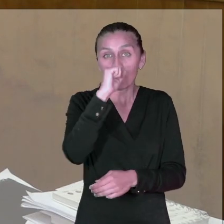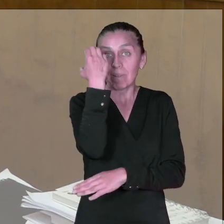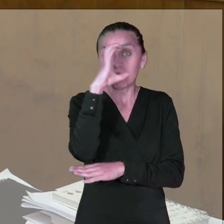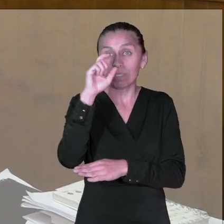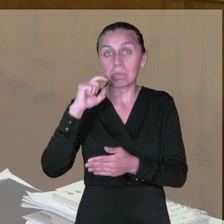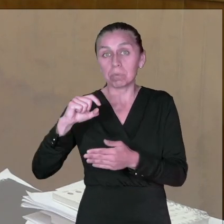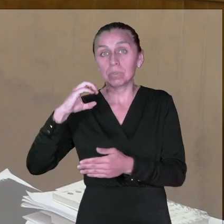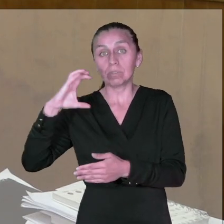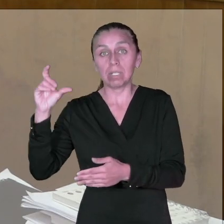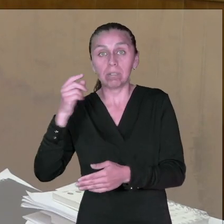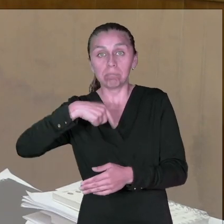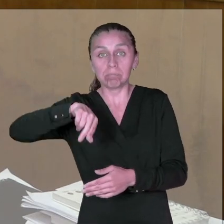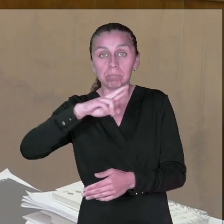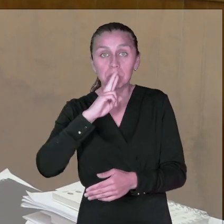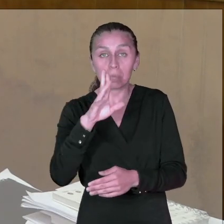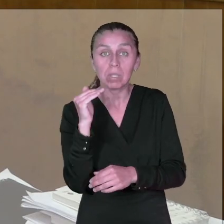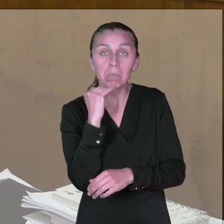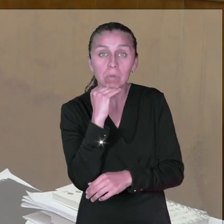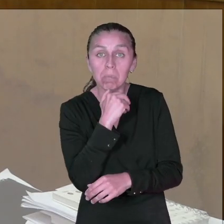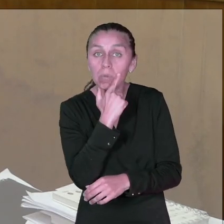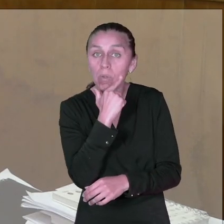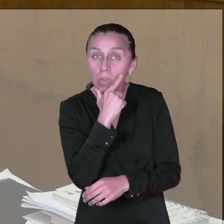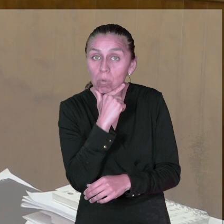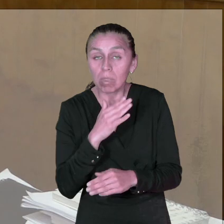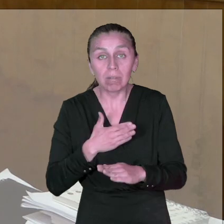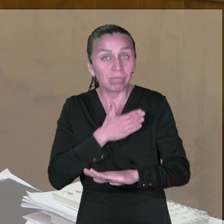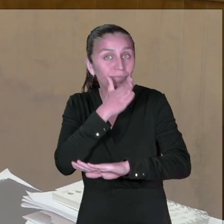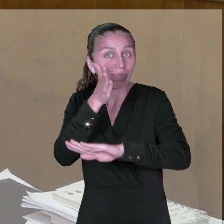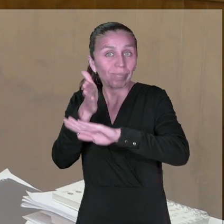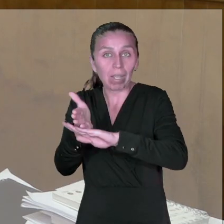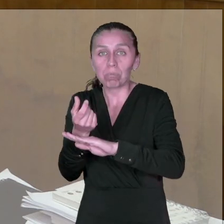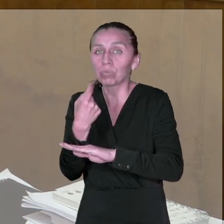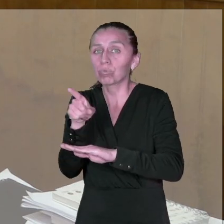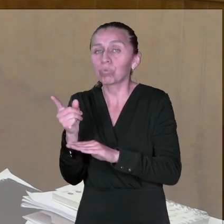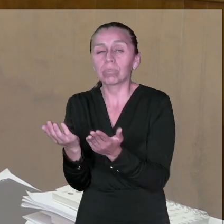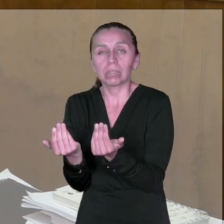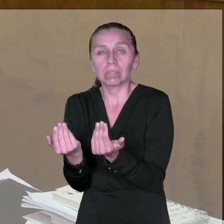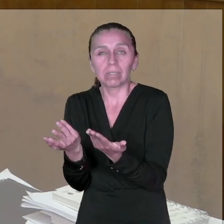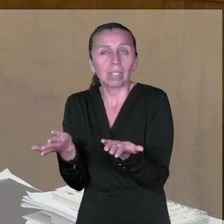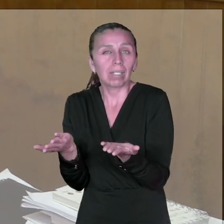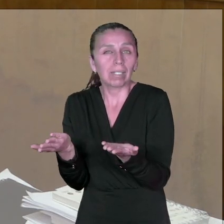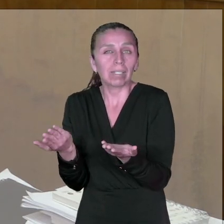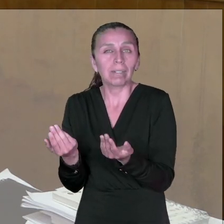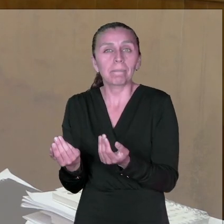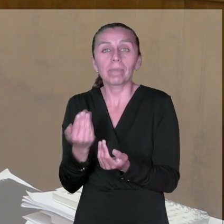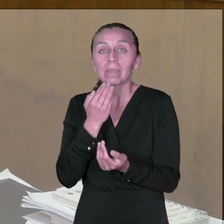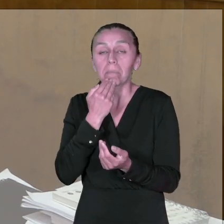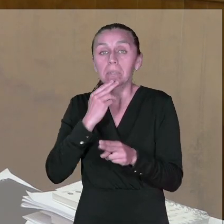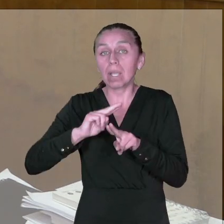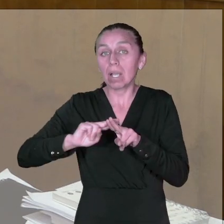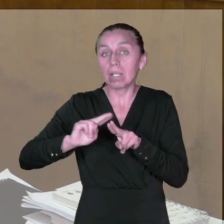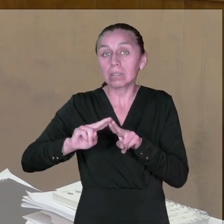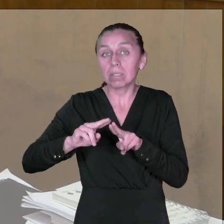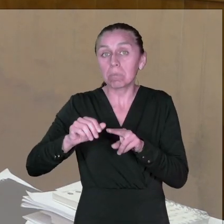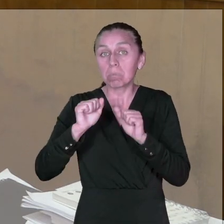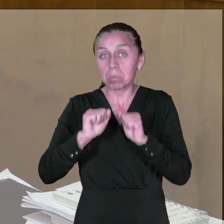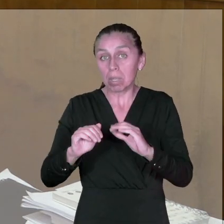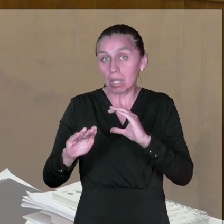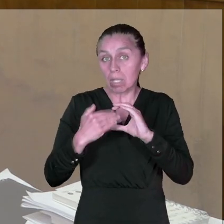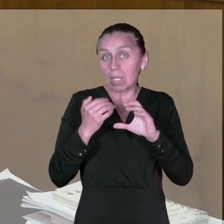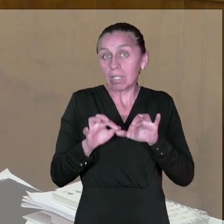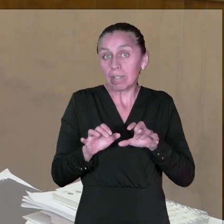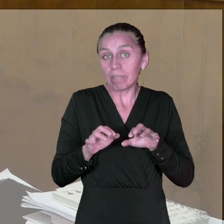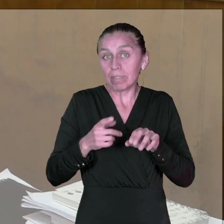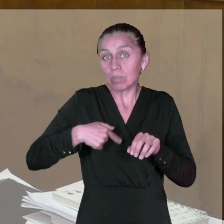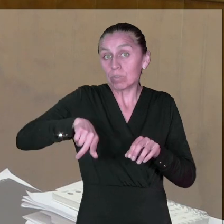donde nosotros contestamos rápidamente su inquietud y acudimos a ver sus necesidades también hacemos también